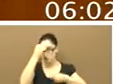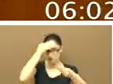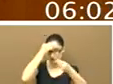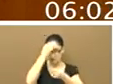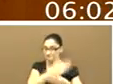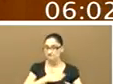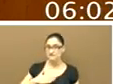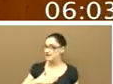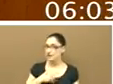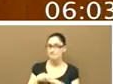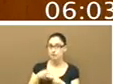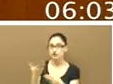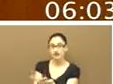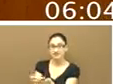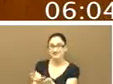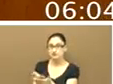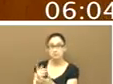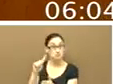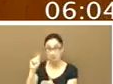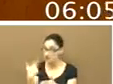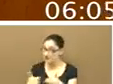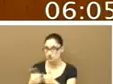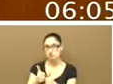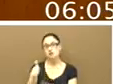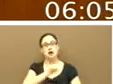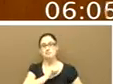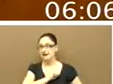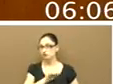es que resolvamos el problema del paro de los españoles. Nada más y muchas gracias.